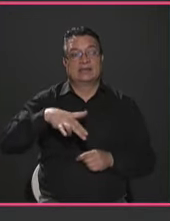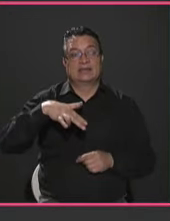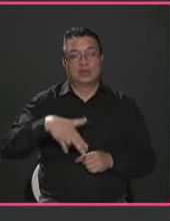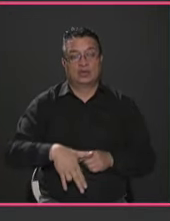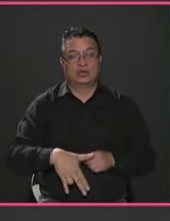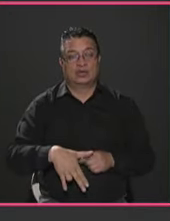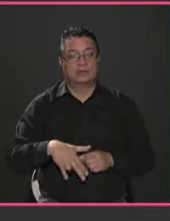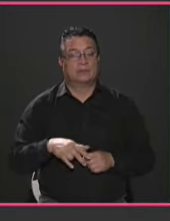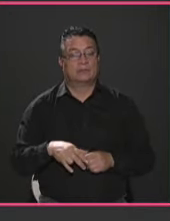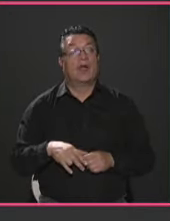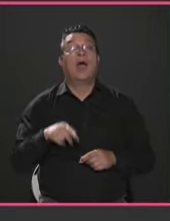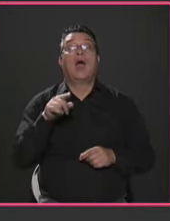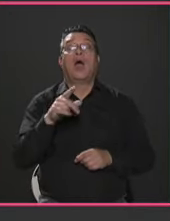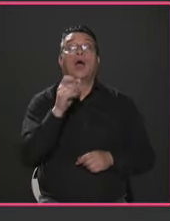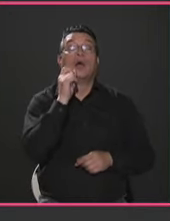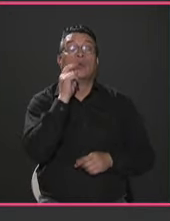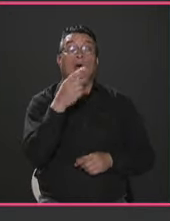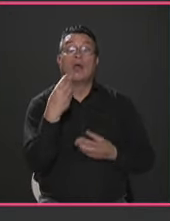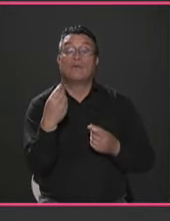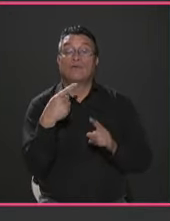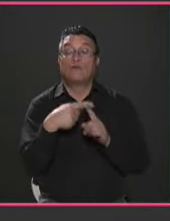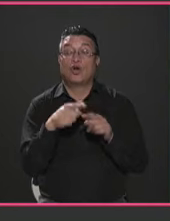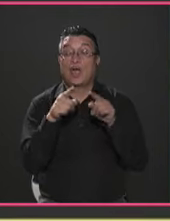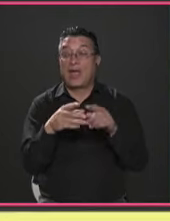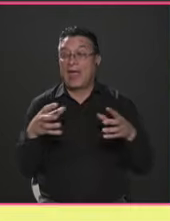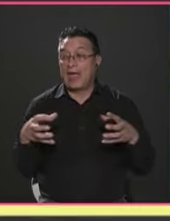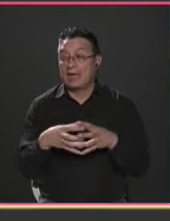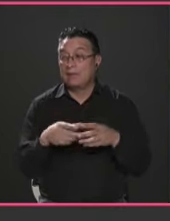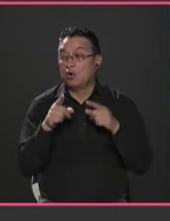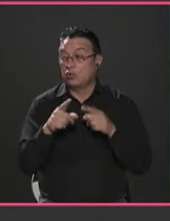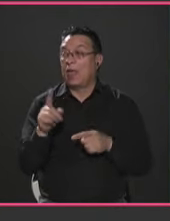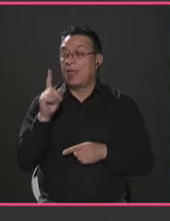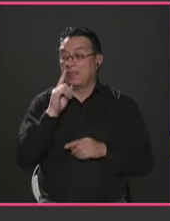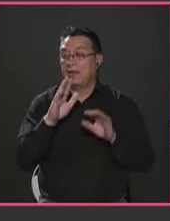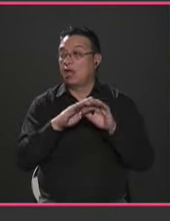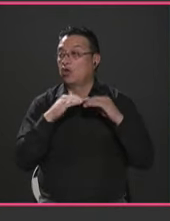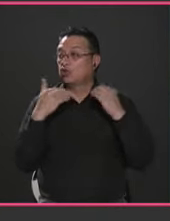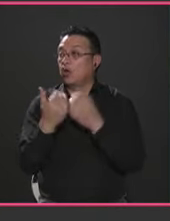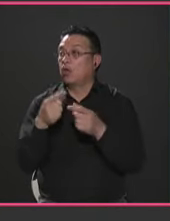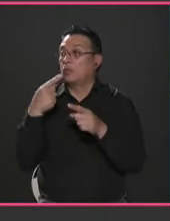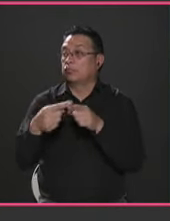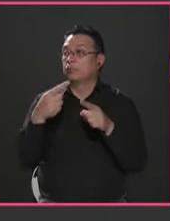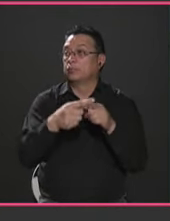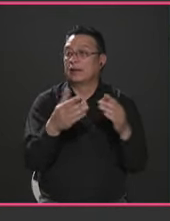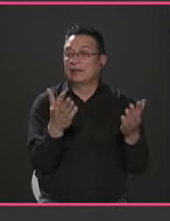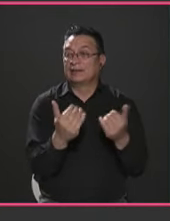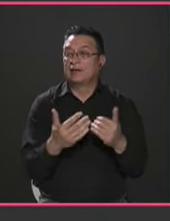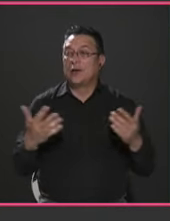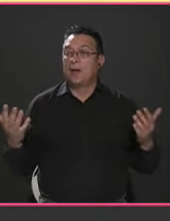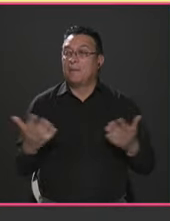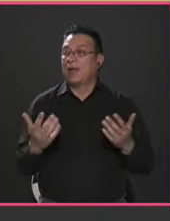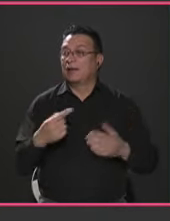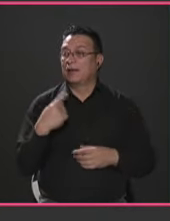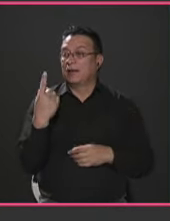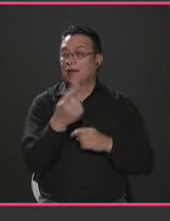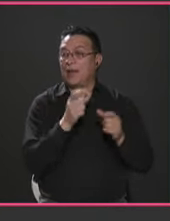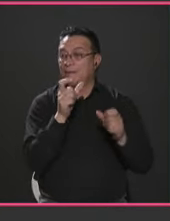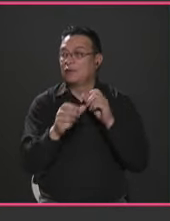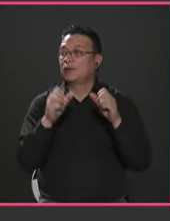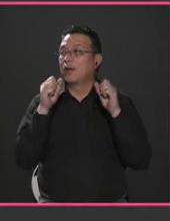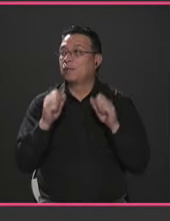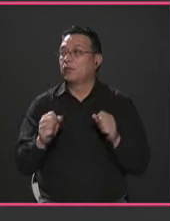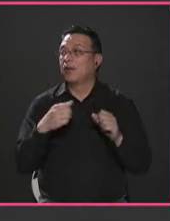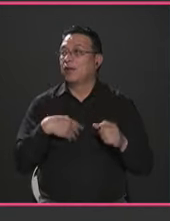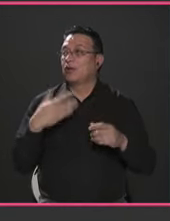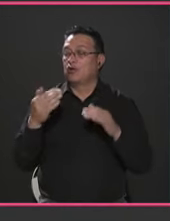cervicouterino Cuál es la gracia de este kit este kit contiene todos los insumos necesarios para que una paciente pueda practicarse en la